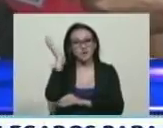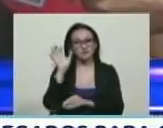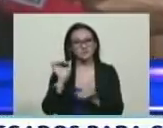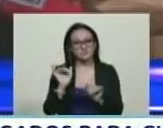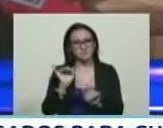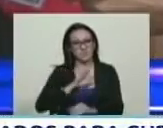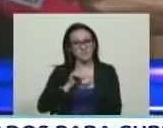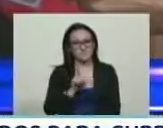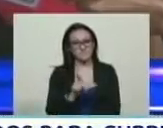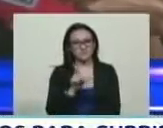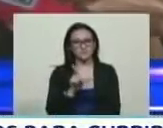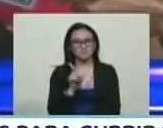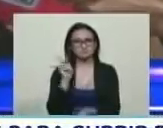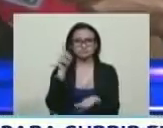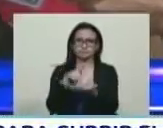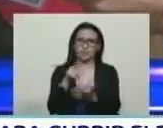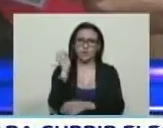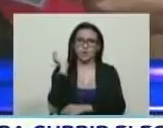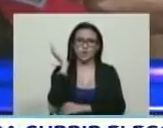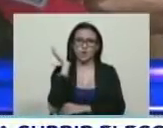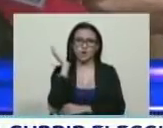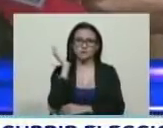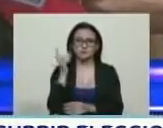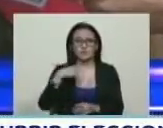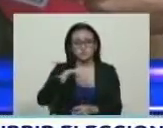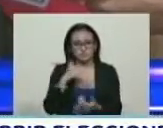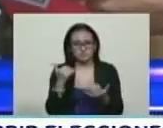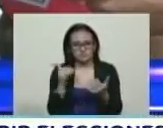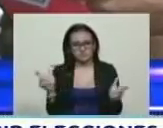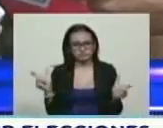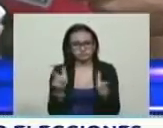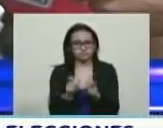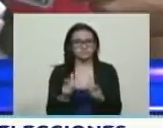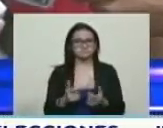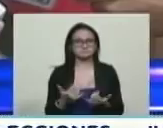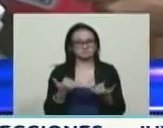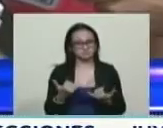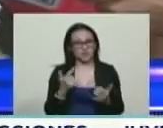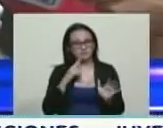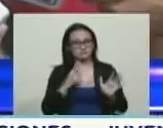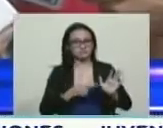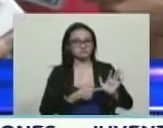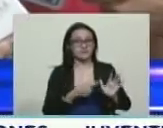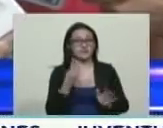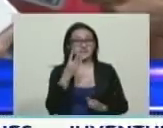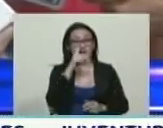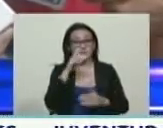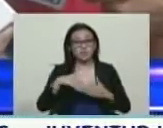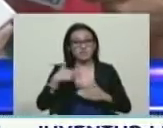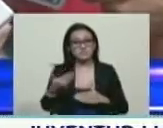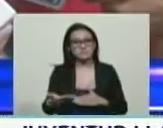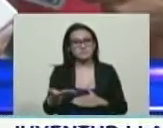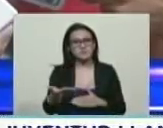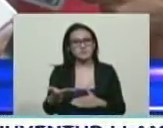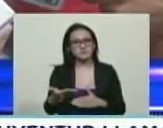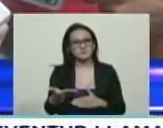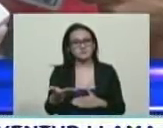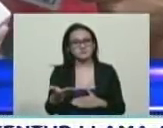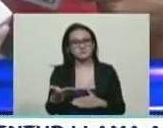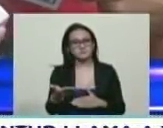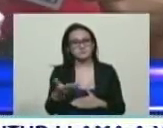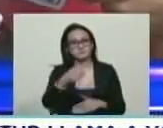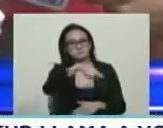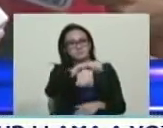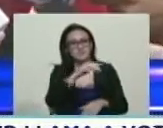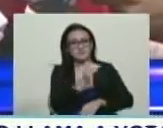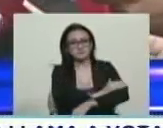Venezuela, fuimos al congreso y de ahí nos reorganizamos nosotros y aquí estamos. 3 años después, ¿quién iba a pensar que la oposición anda